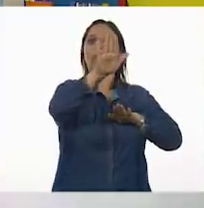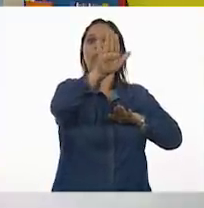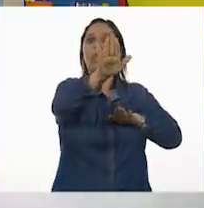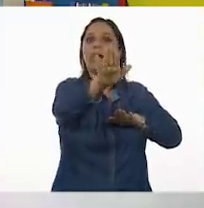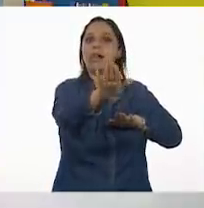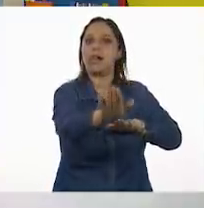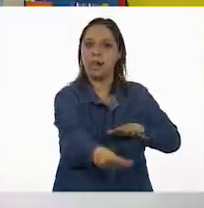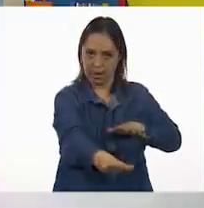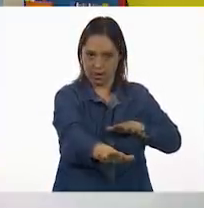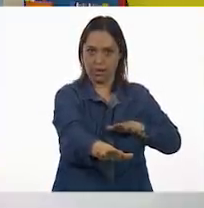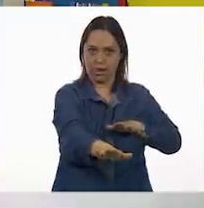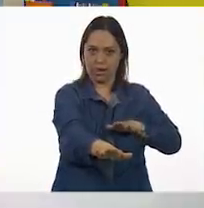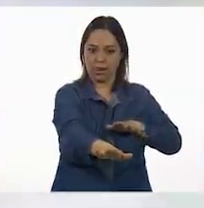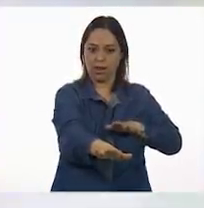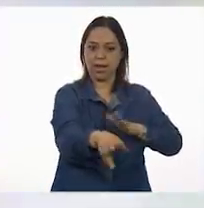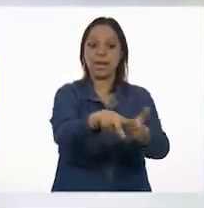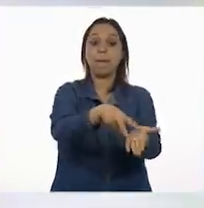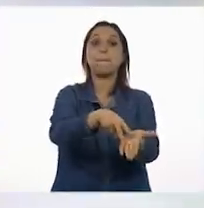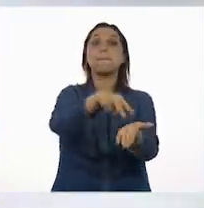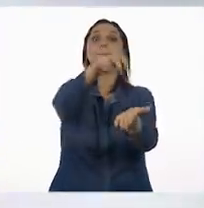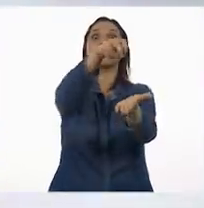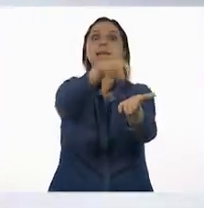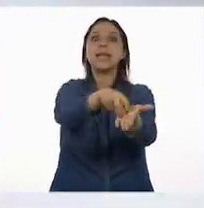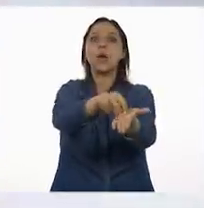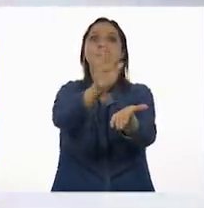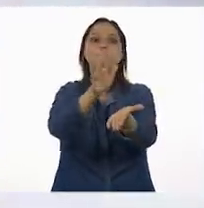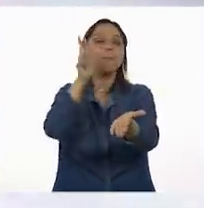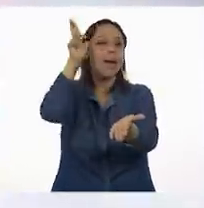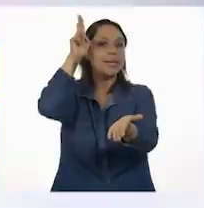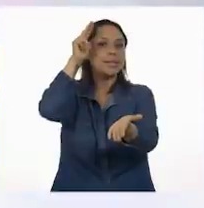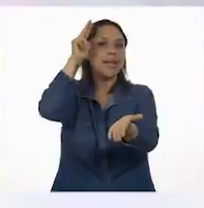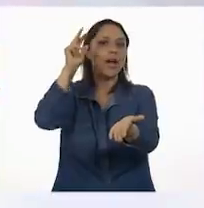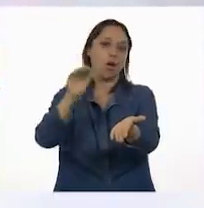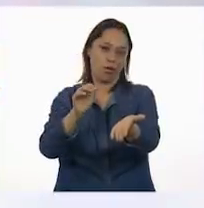y un brinco. Como de conejo.